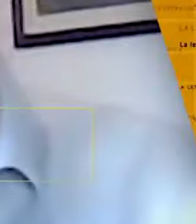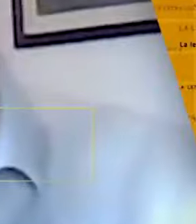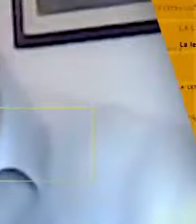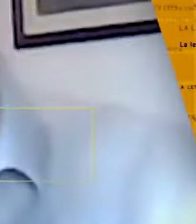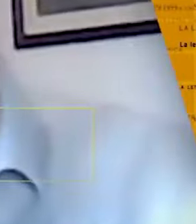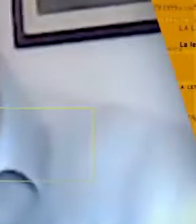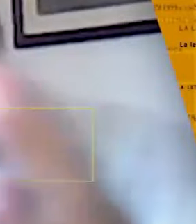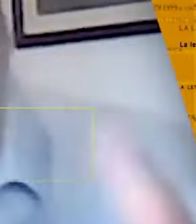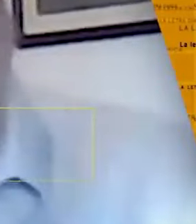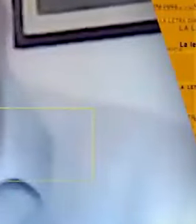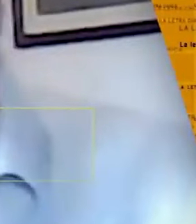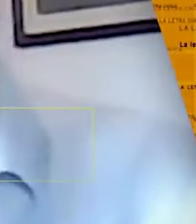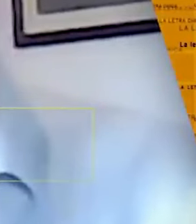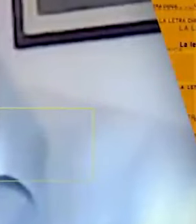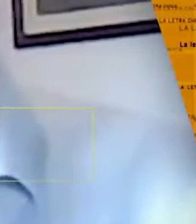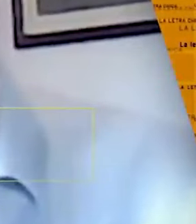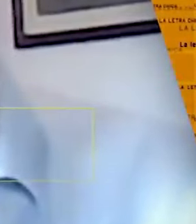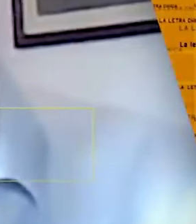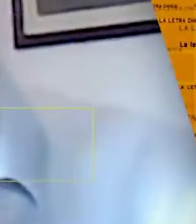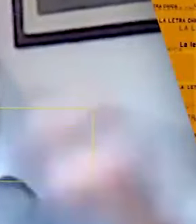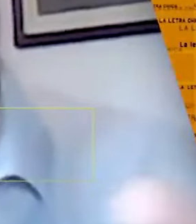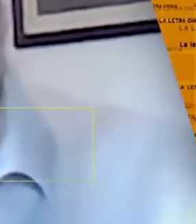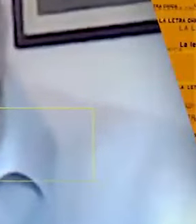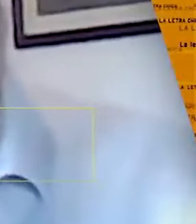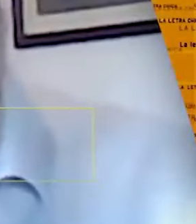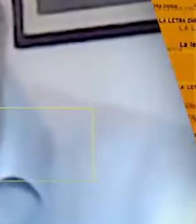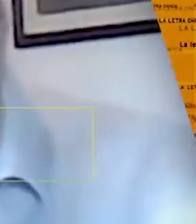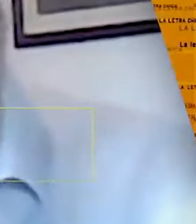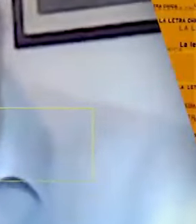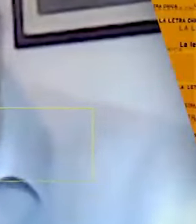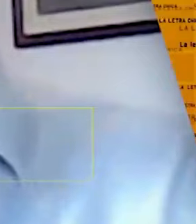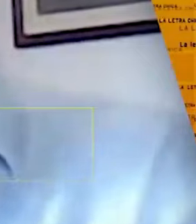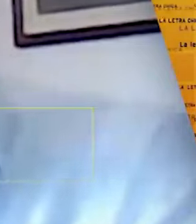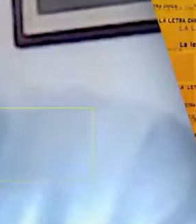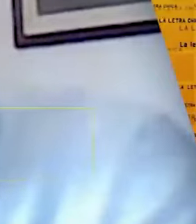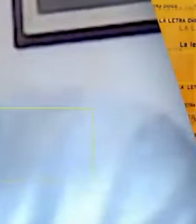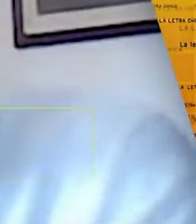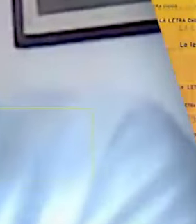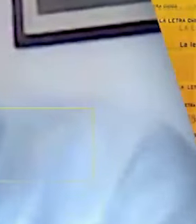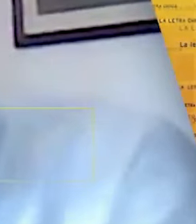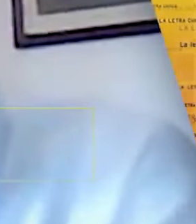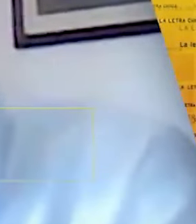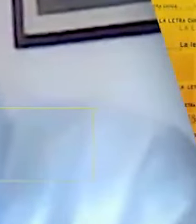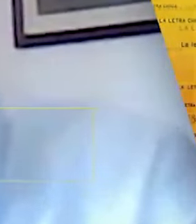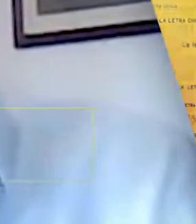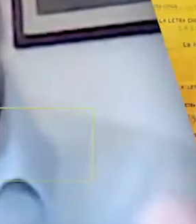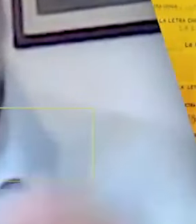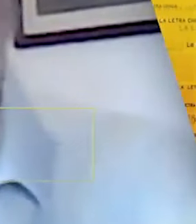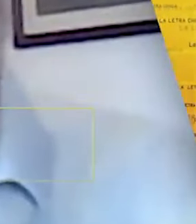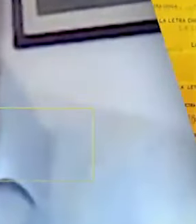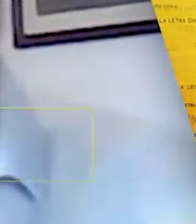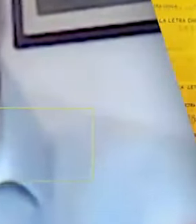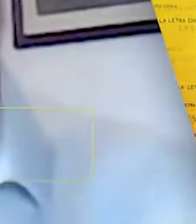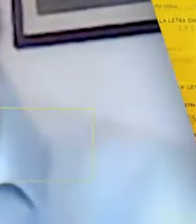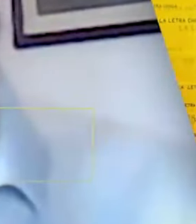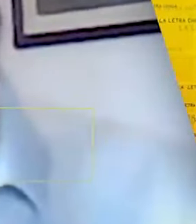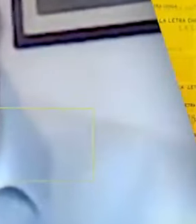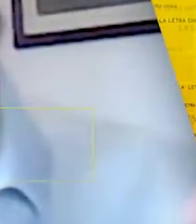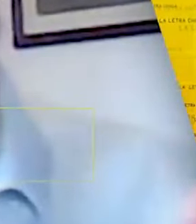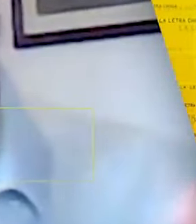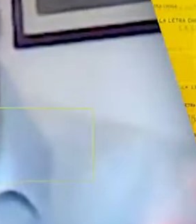Uruguay creció la tasa de mortalidad neonatal la postneonatal también creció Y si yo retiro el